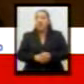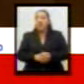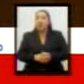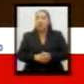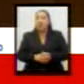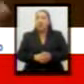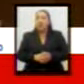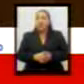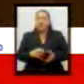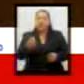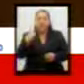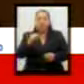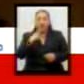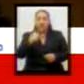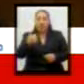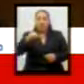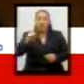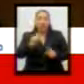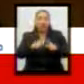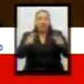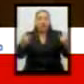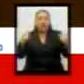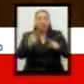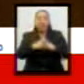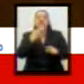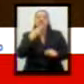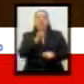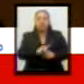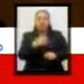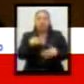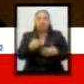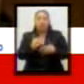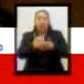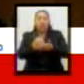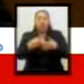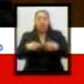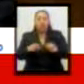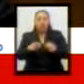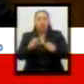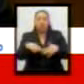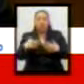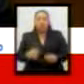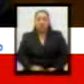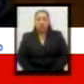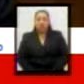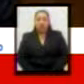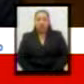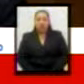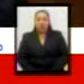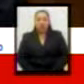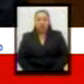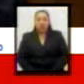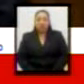esté bien o esté mal hacer canchas deportivas, pero ¿quién las está usando? ¿Quién se puede permitir esa posibilidad de usar? Y otro ejemplo,